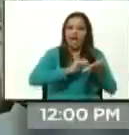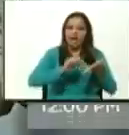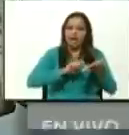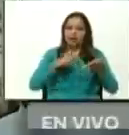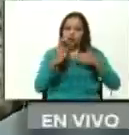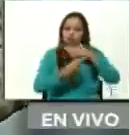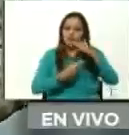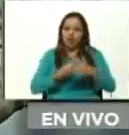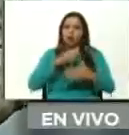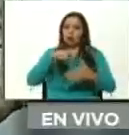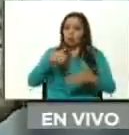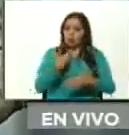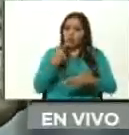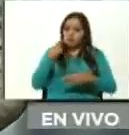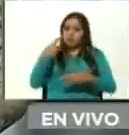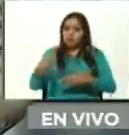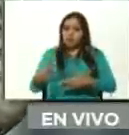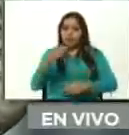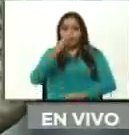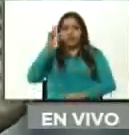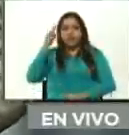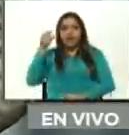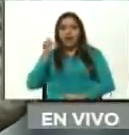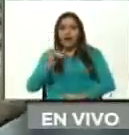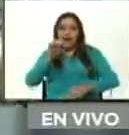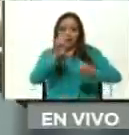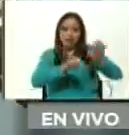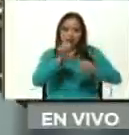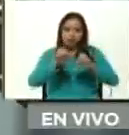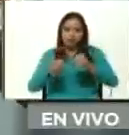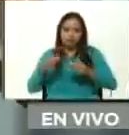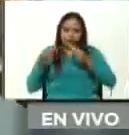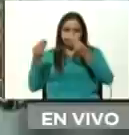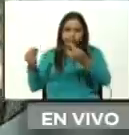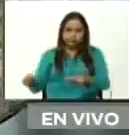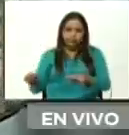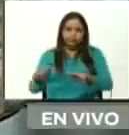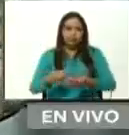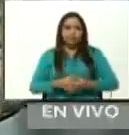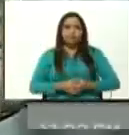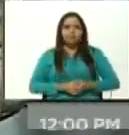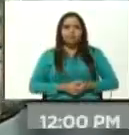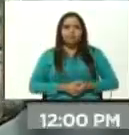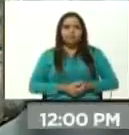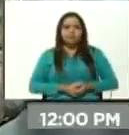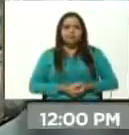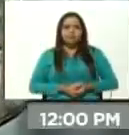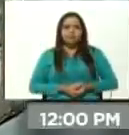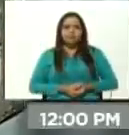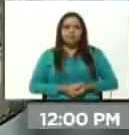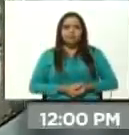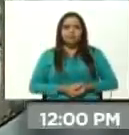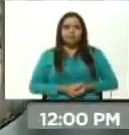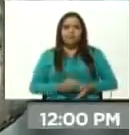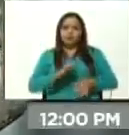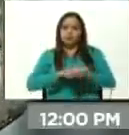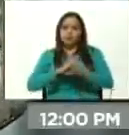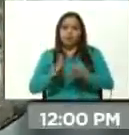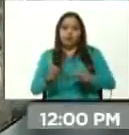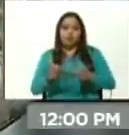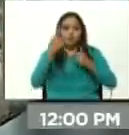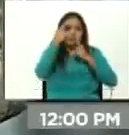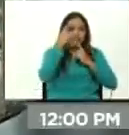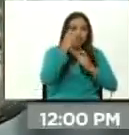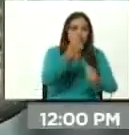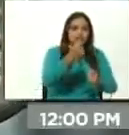podrán, como así le dijimos al fiscal Khan, ser revisados en despacho fiscal por los expertos,